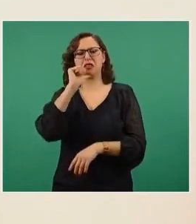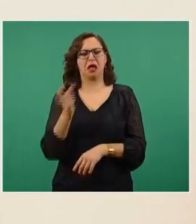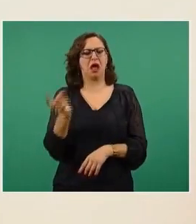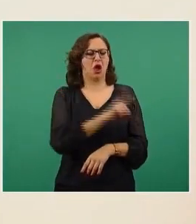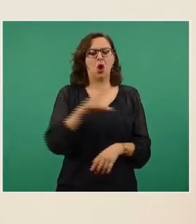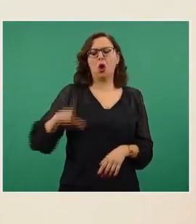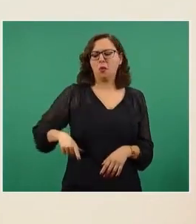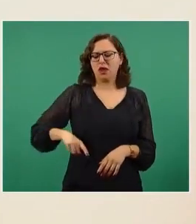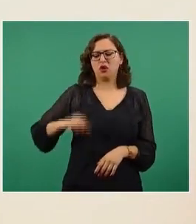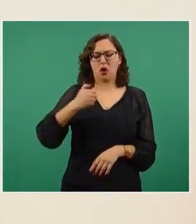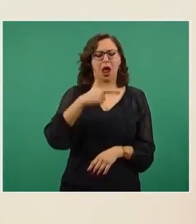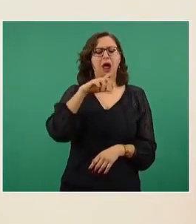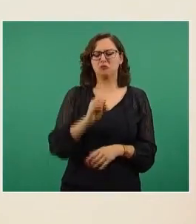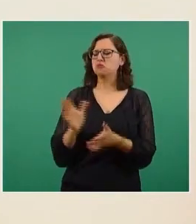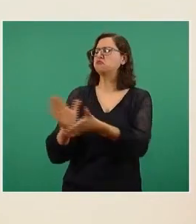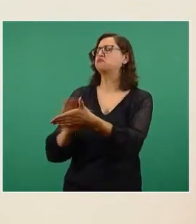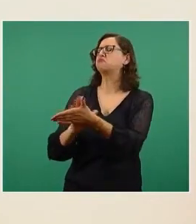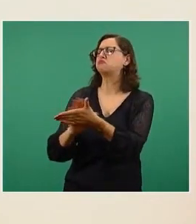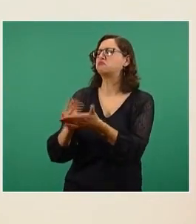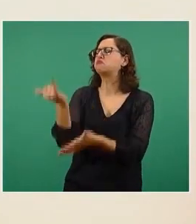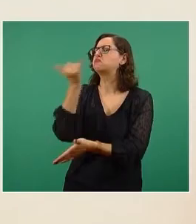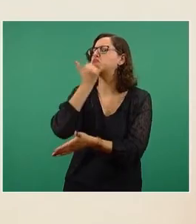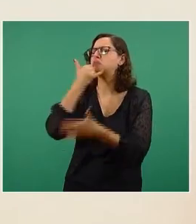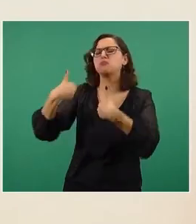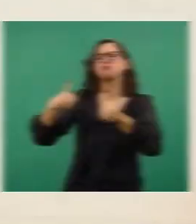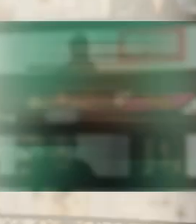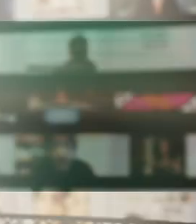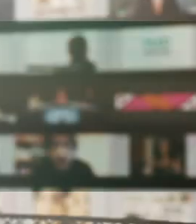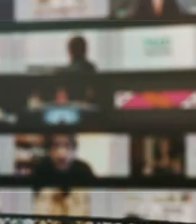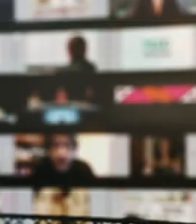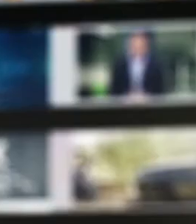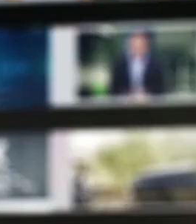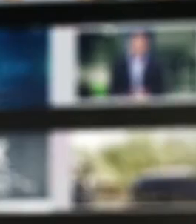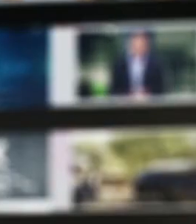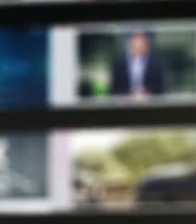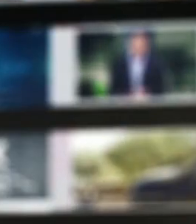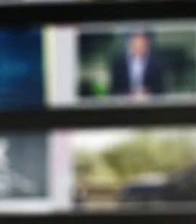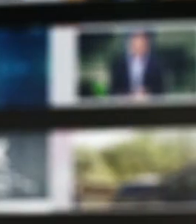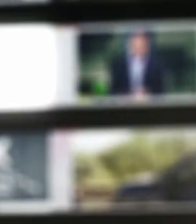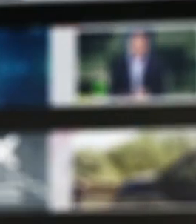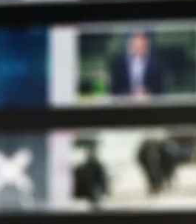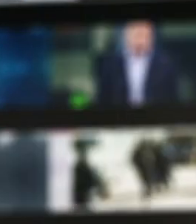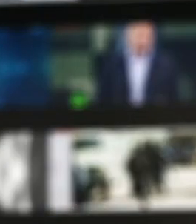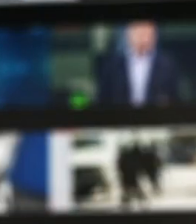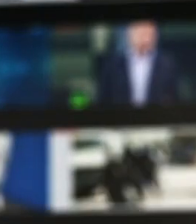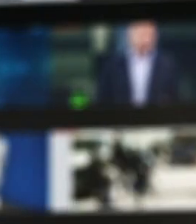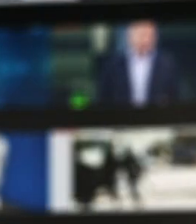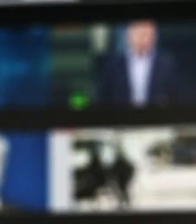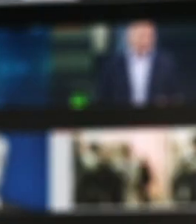Obrador lo exonerara del delito de la delincuencia organizada. Cambiando de tema, algunos